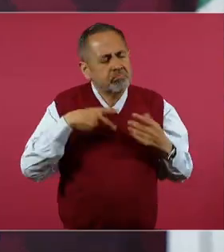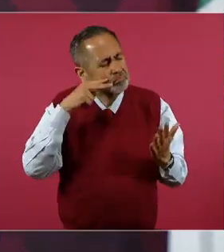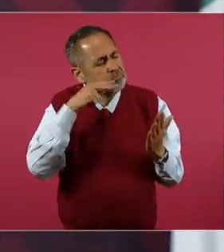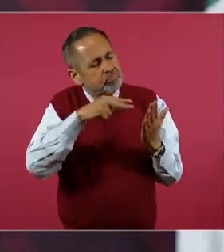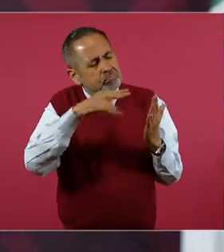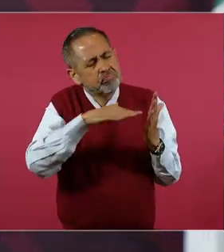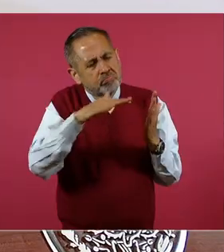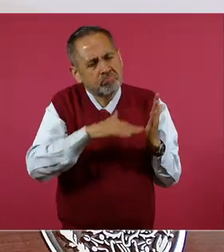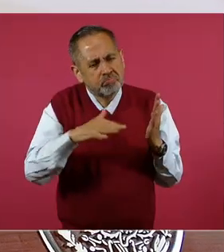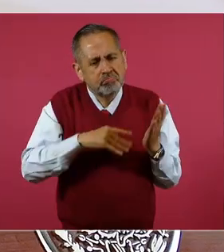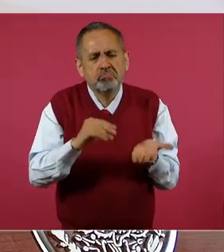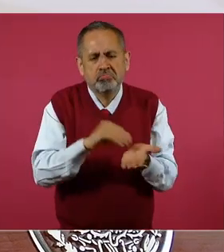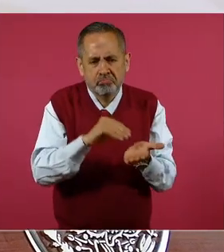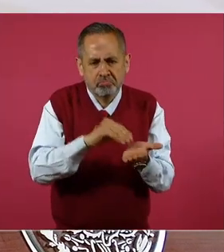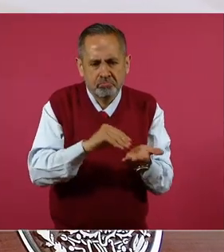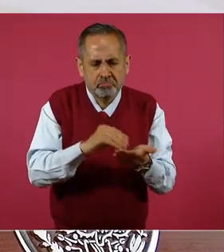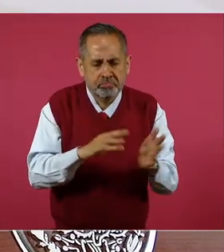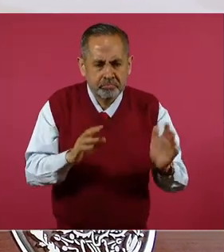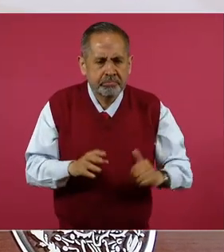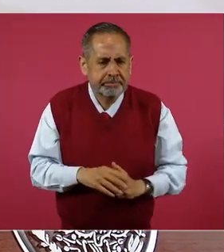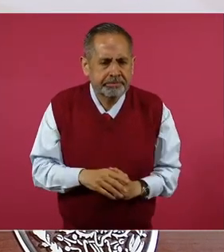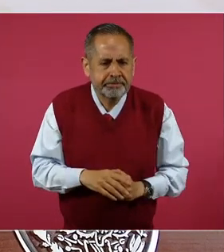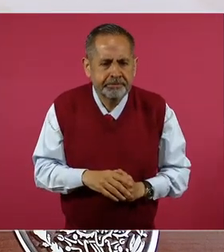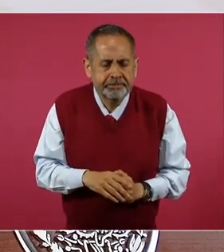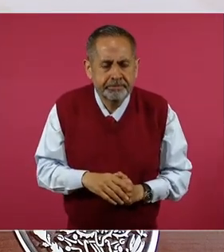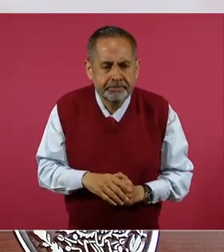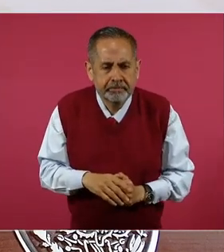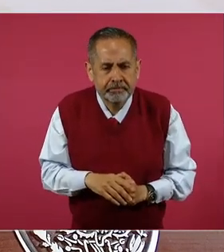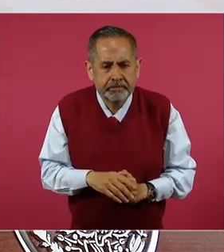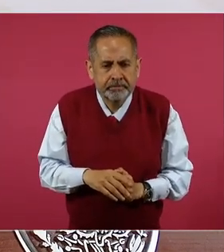pero todavía tienen una